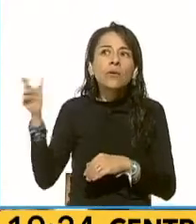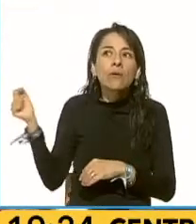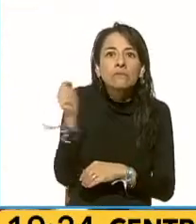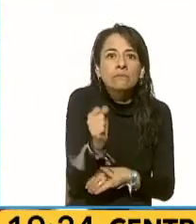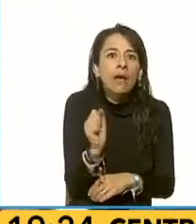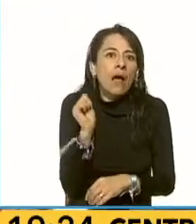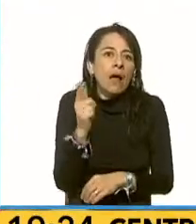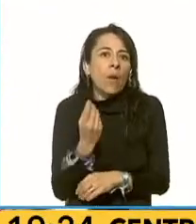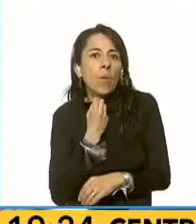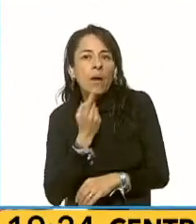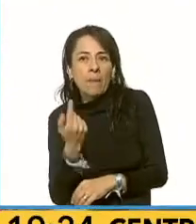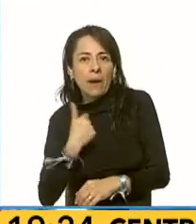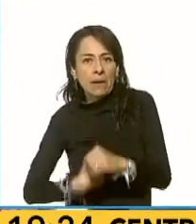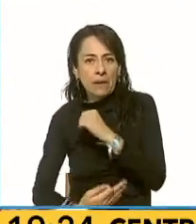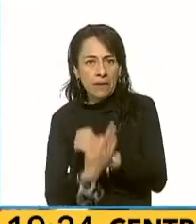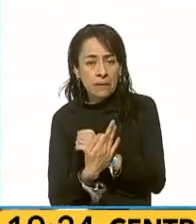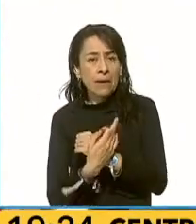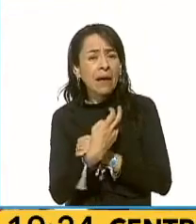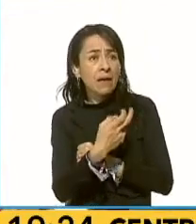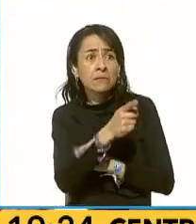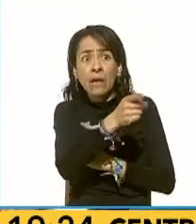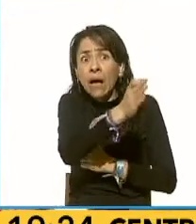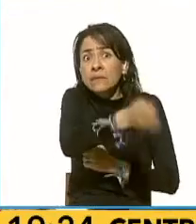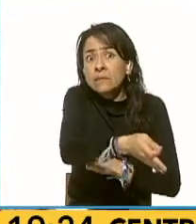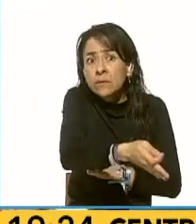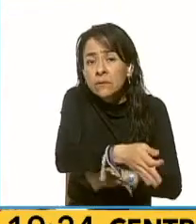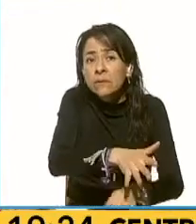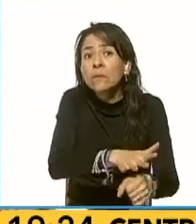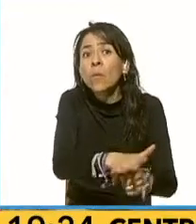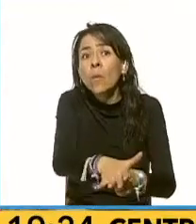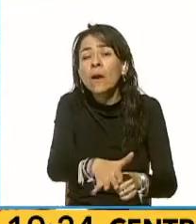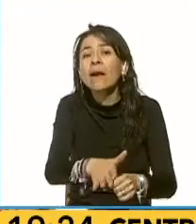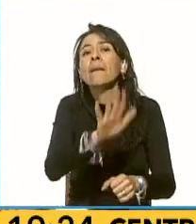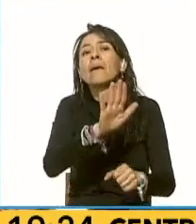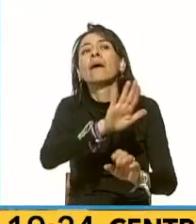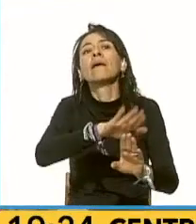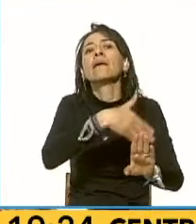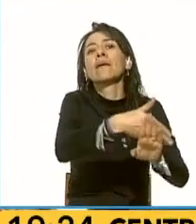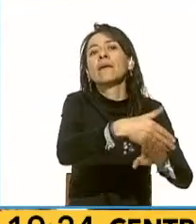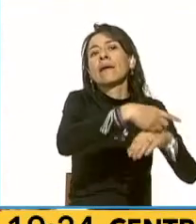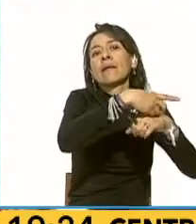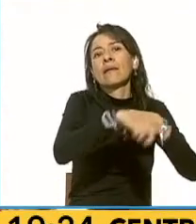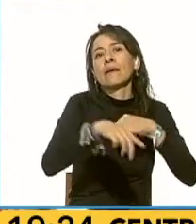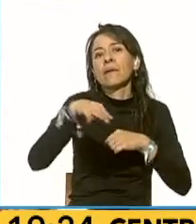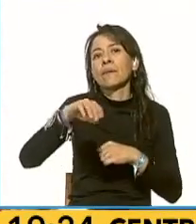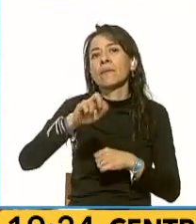es que se admitió esta demanda por daño moral a Banco Azteca, que hicimos